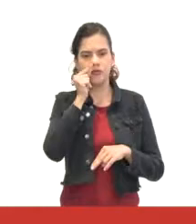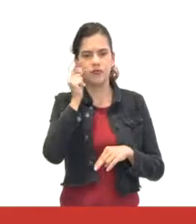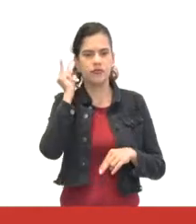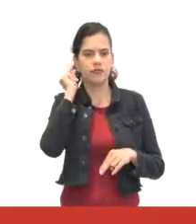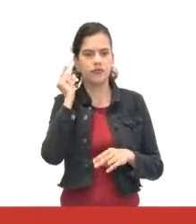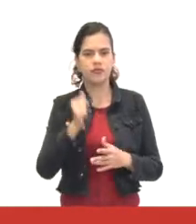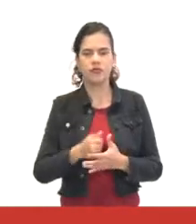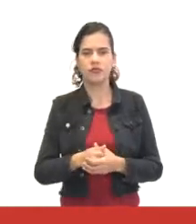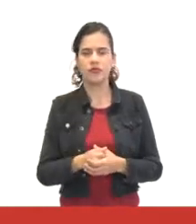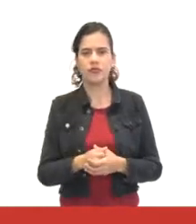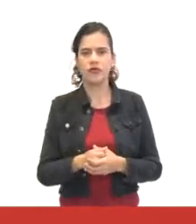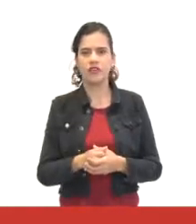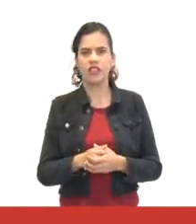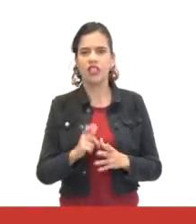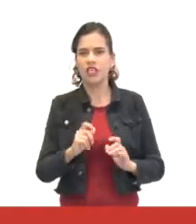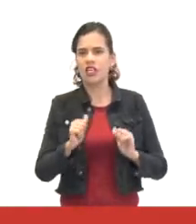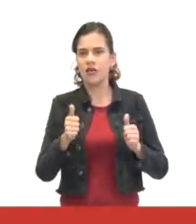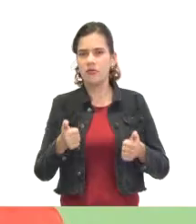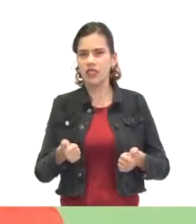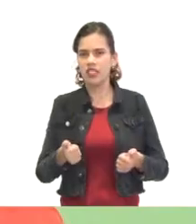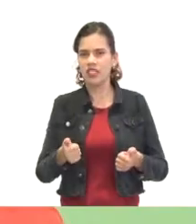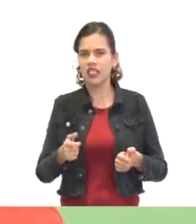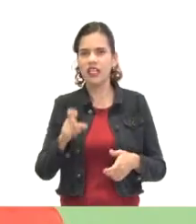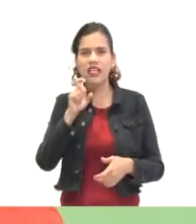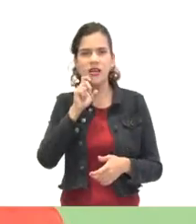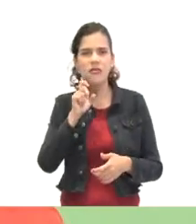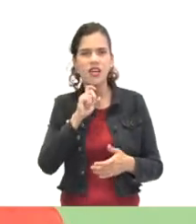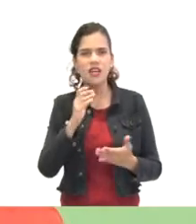el niño desde que está en el útero,